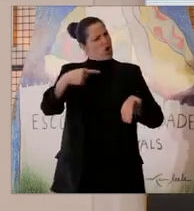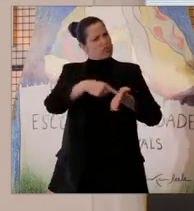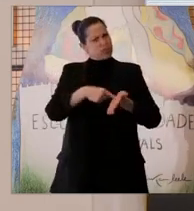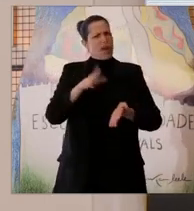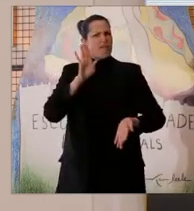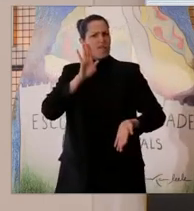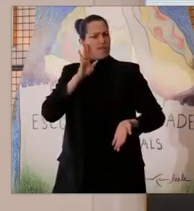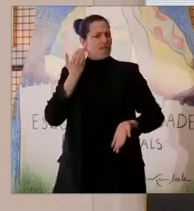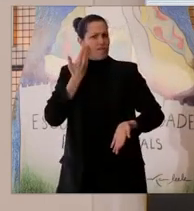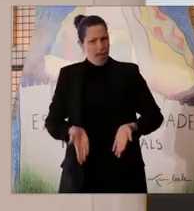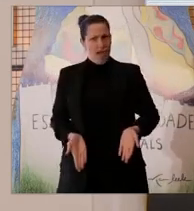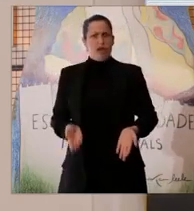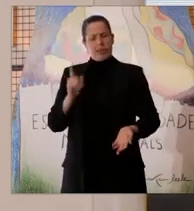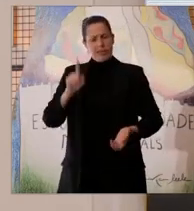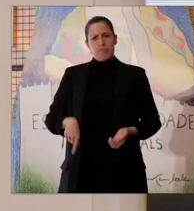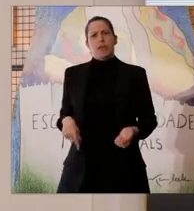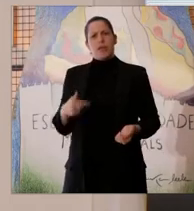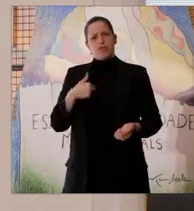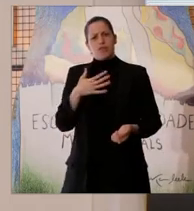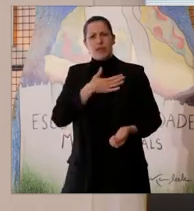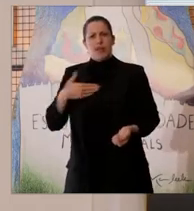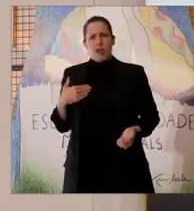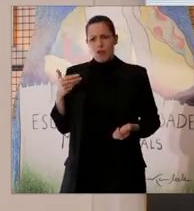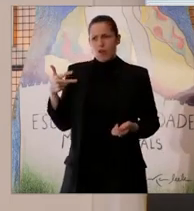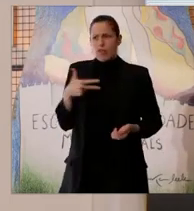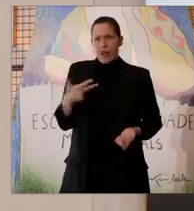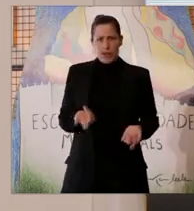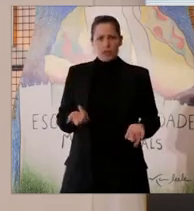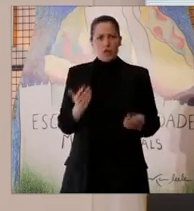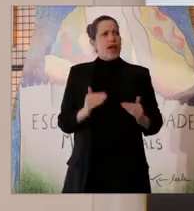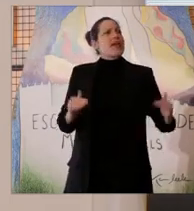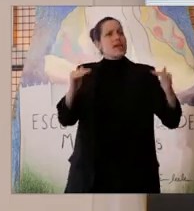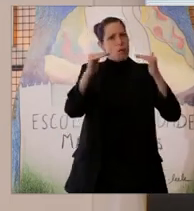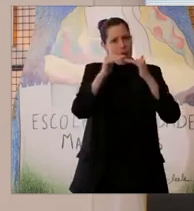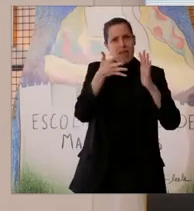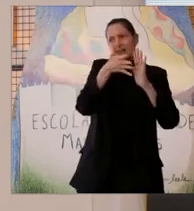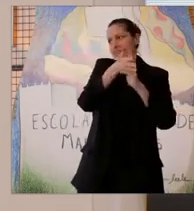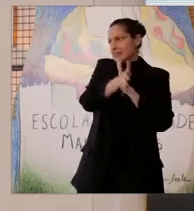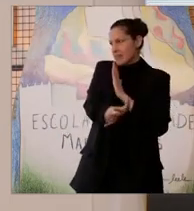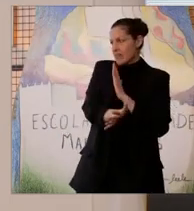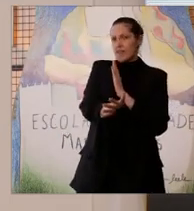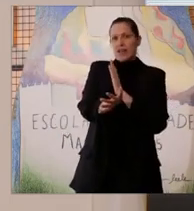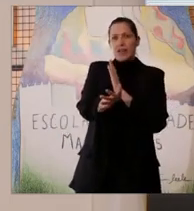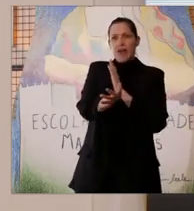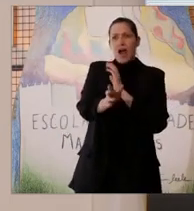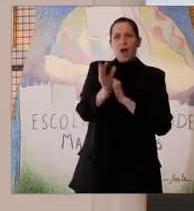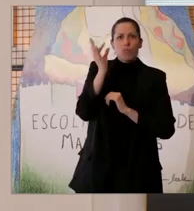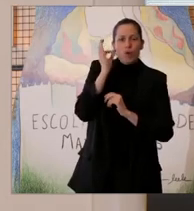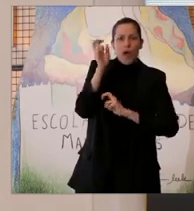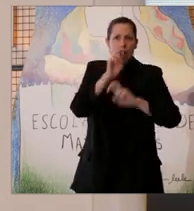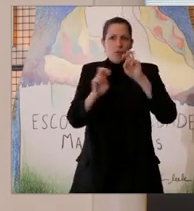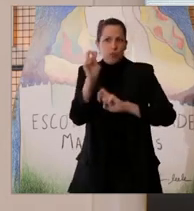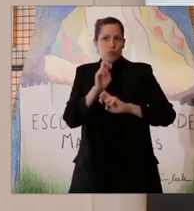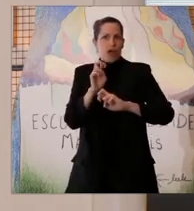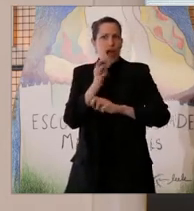como ellos llegan eso es la igualdad o sea que no se crean que las mujeres feministas buscan la perfección o que